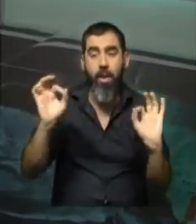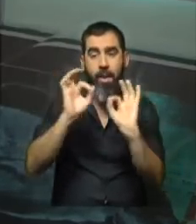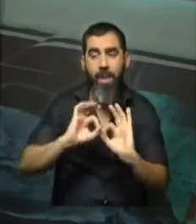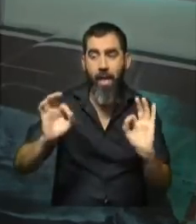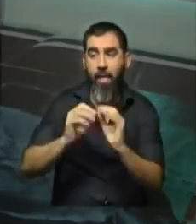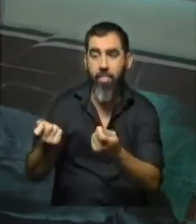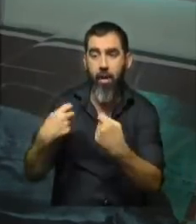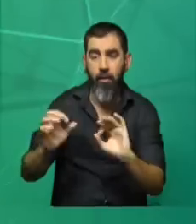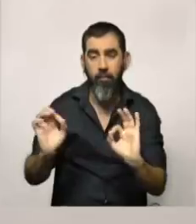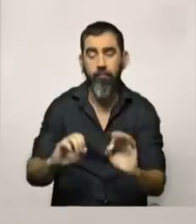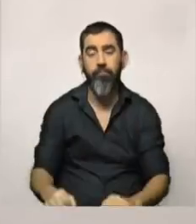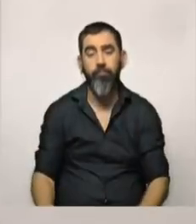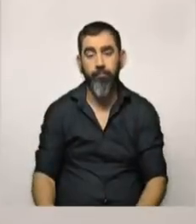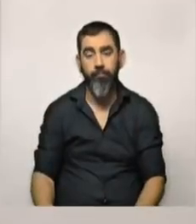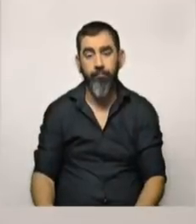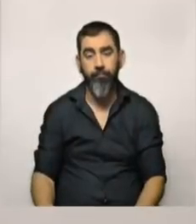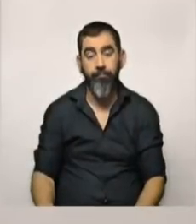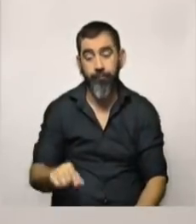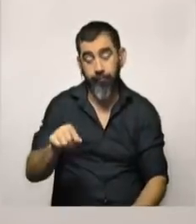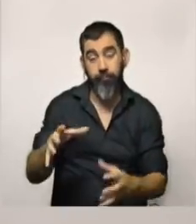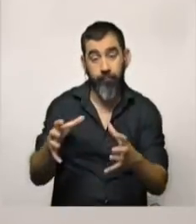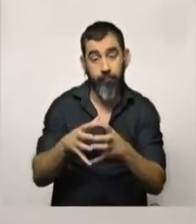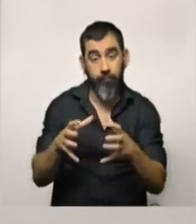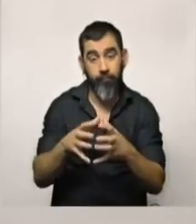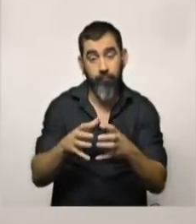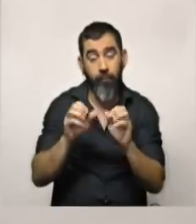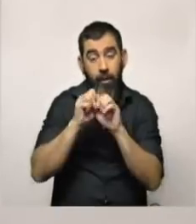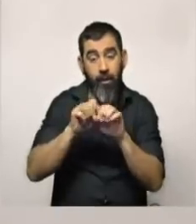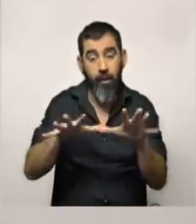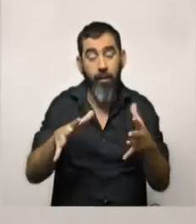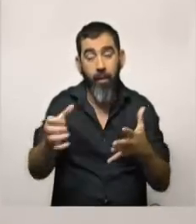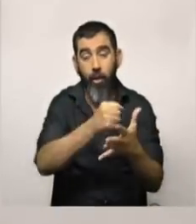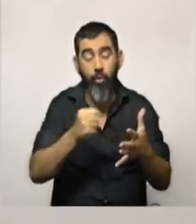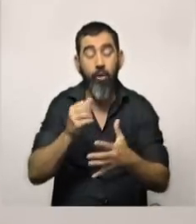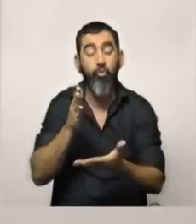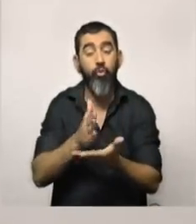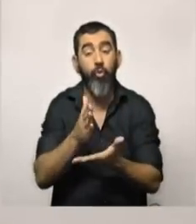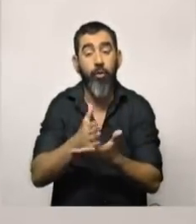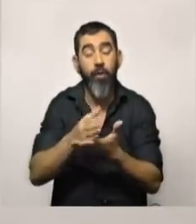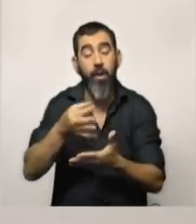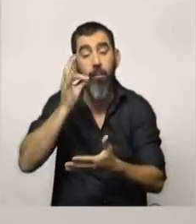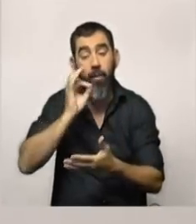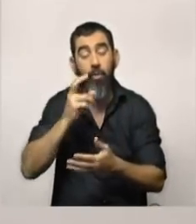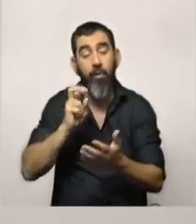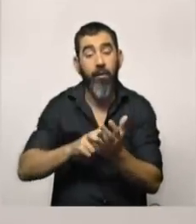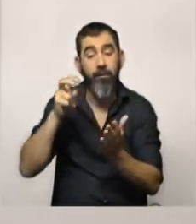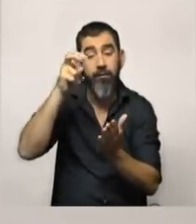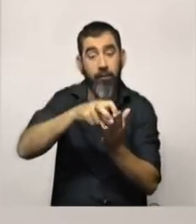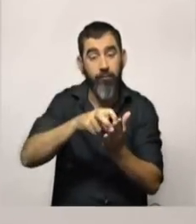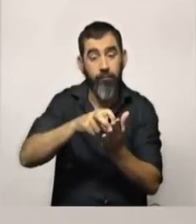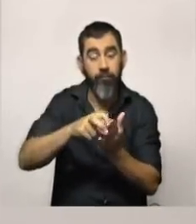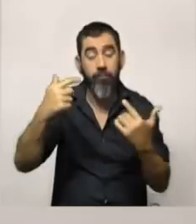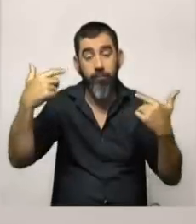nada. Este colectivo, Red de Ollas Solidarias y Merenderos de Salto, recibe de